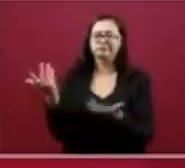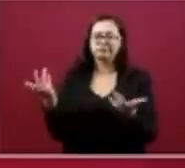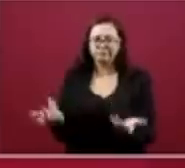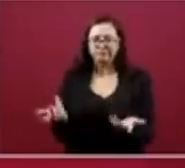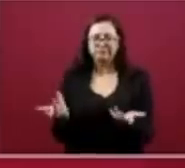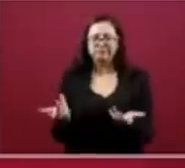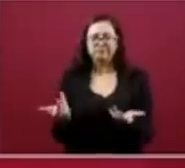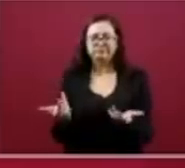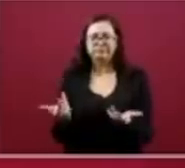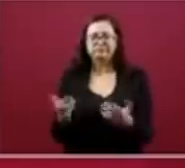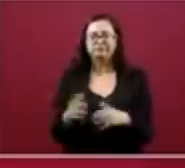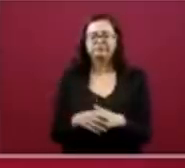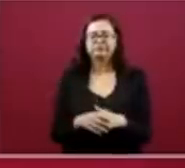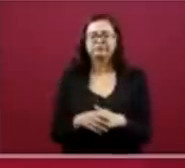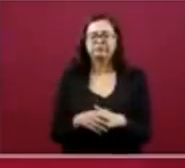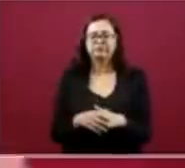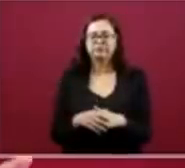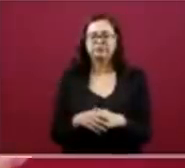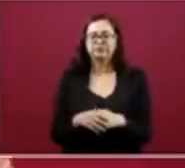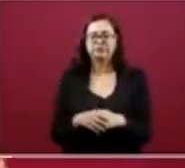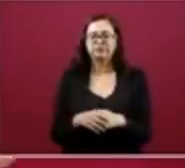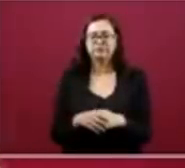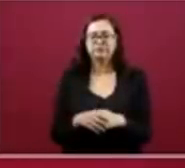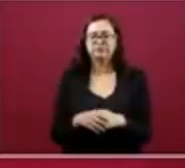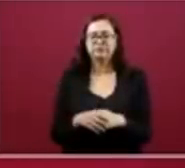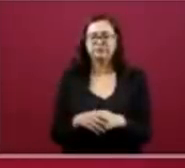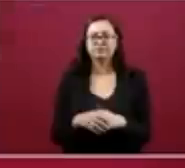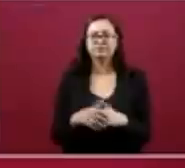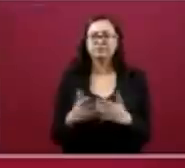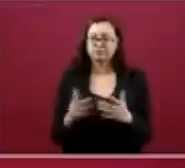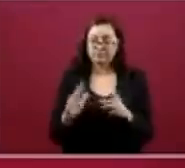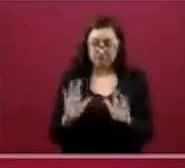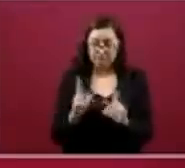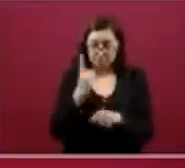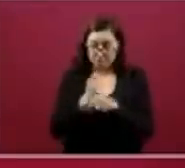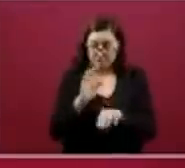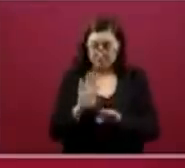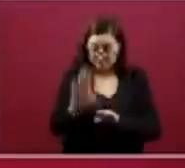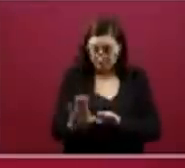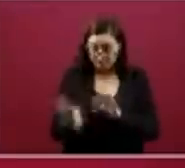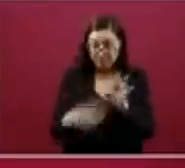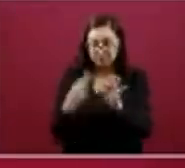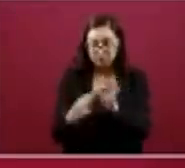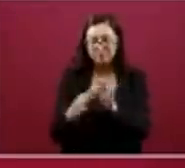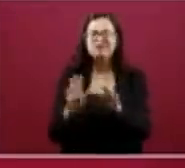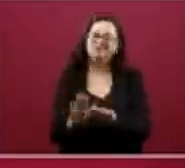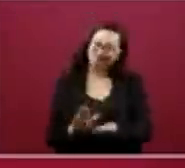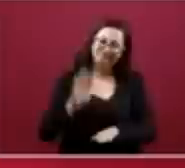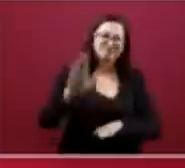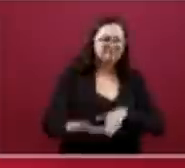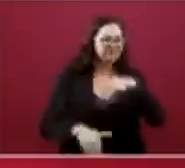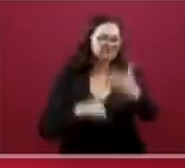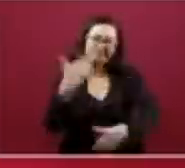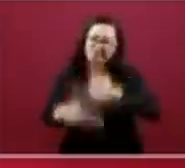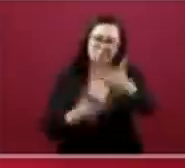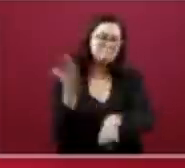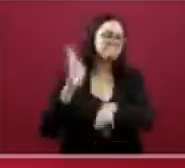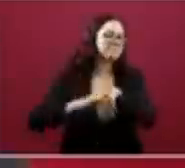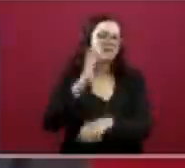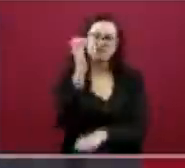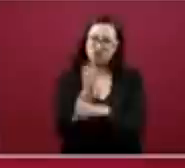Entonces vamos por otras cosas. Tenemos pendientes